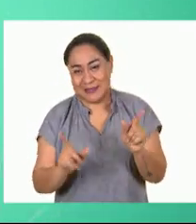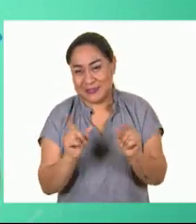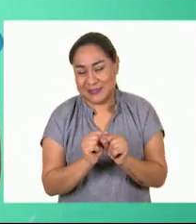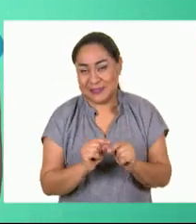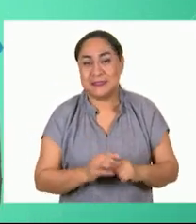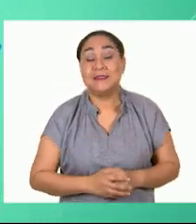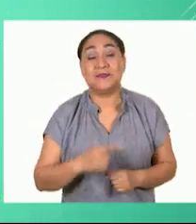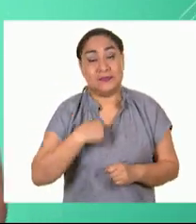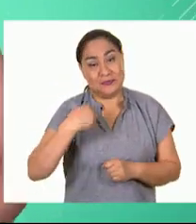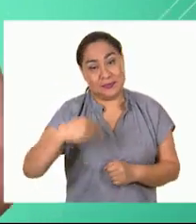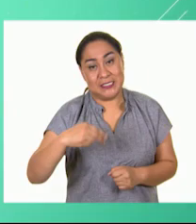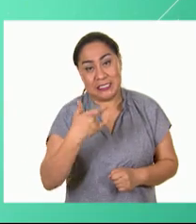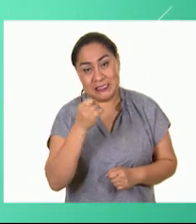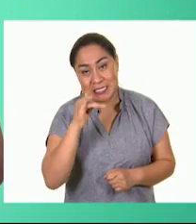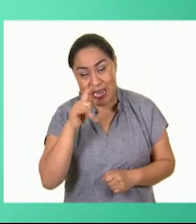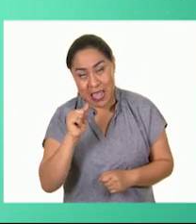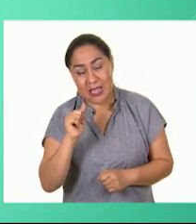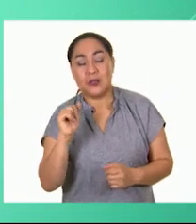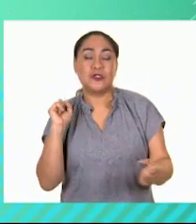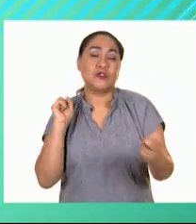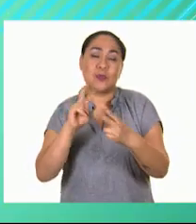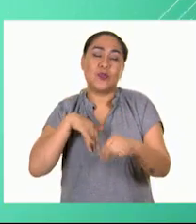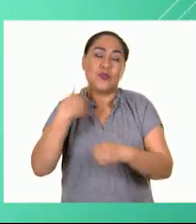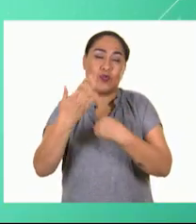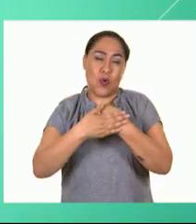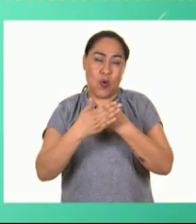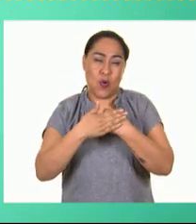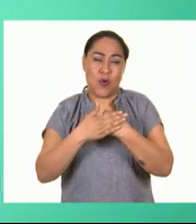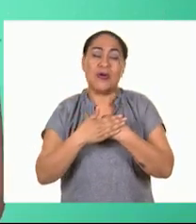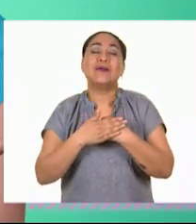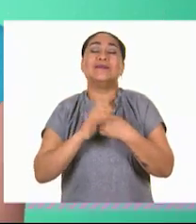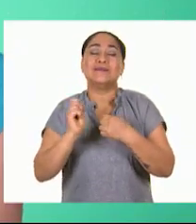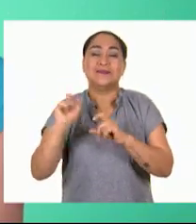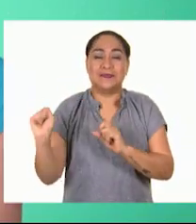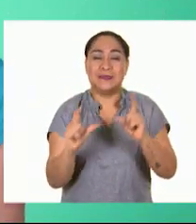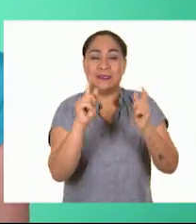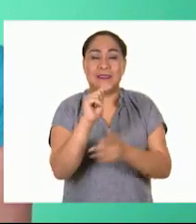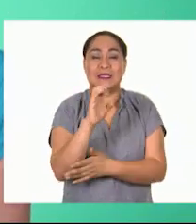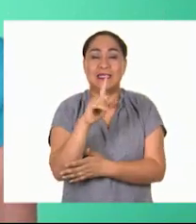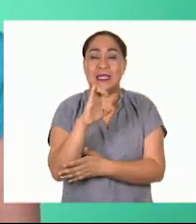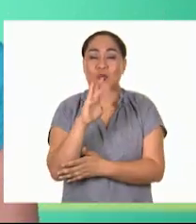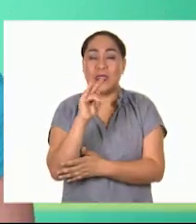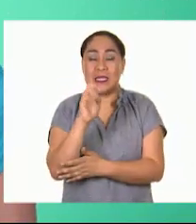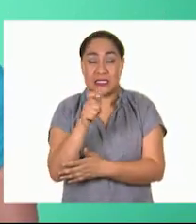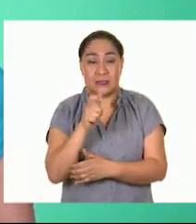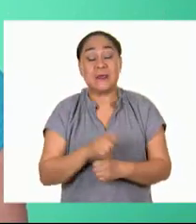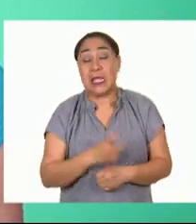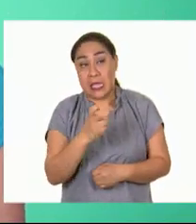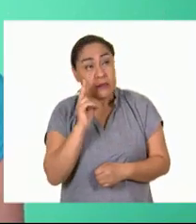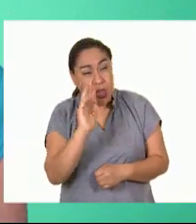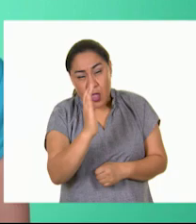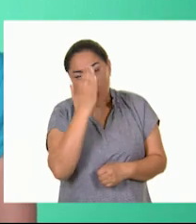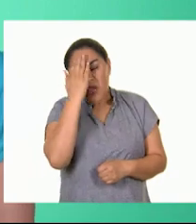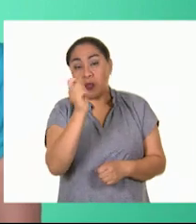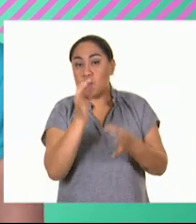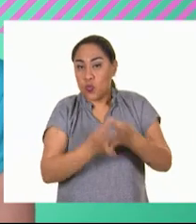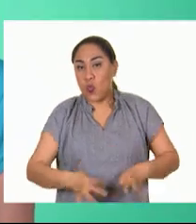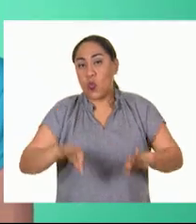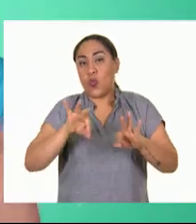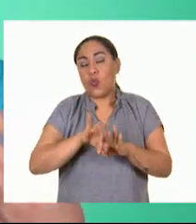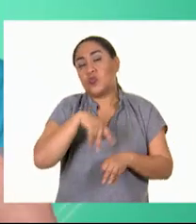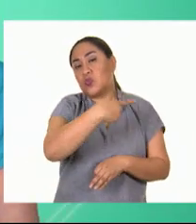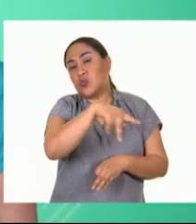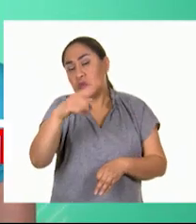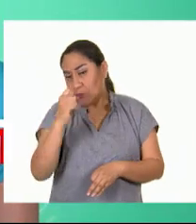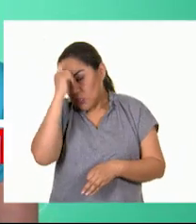Soy Gisela Sierra y los espero en la próxima cápsula de Telequantrix, en la que conocerán la importancia de respetar los derechos de